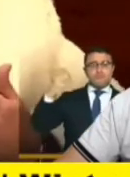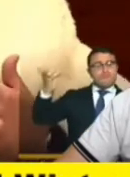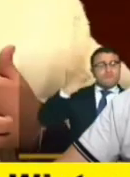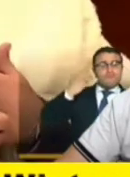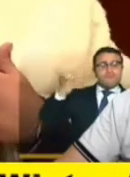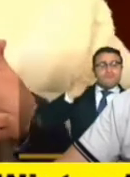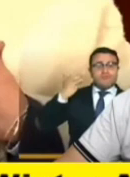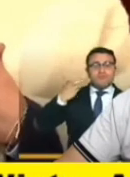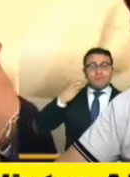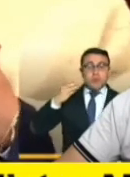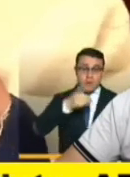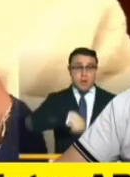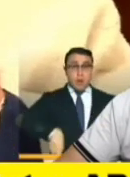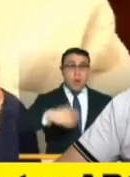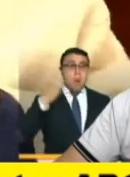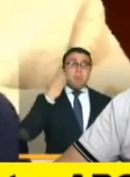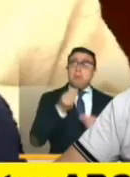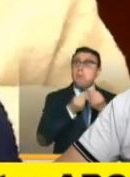va a perder su pensión.